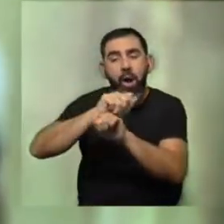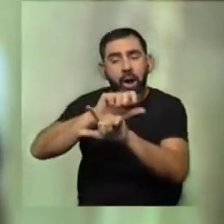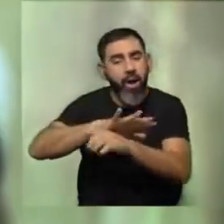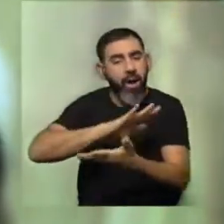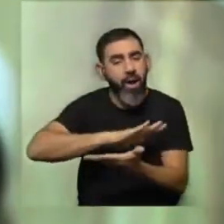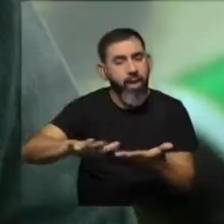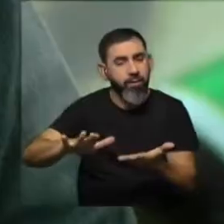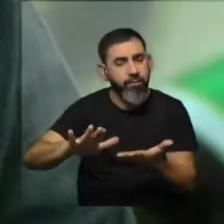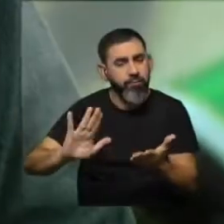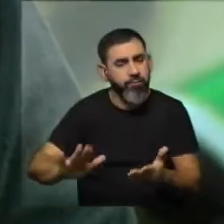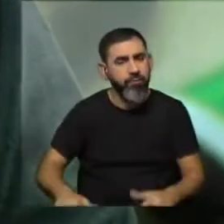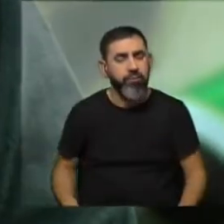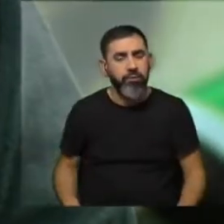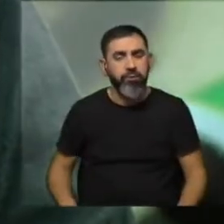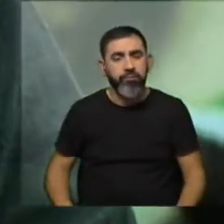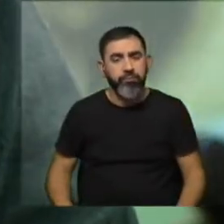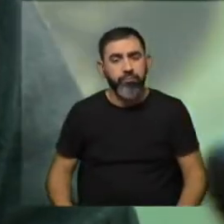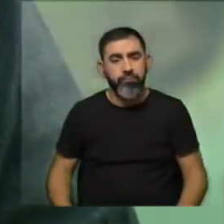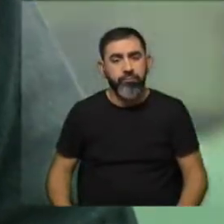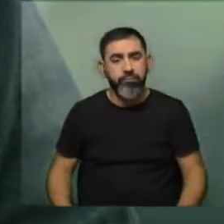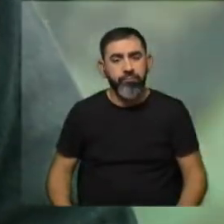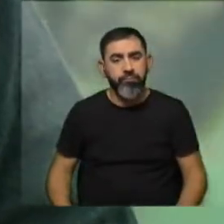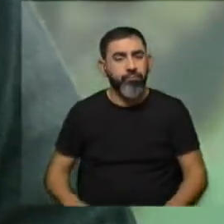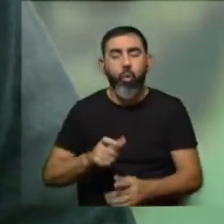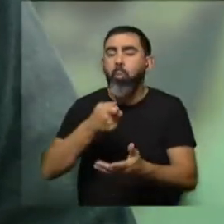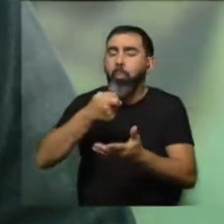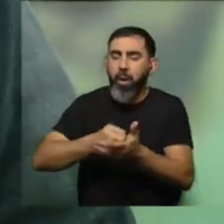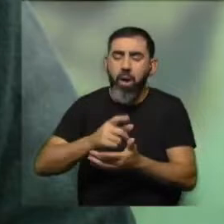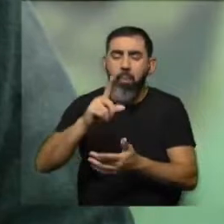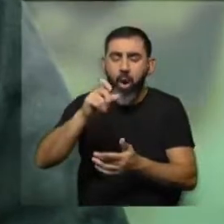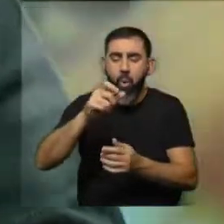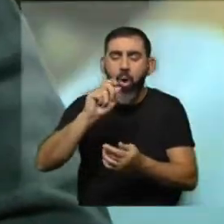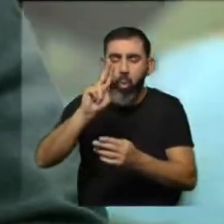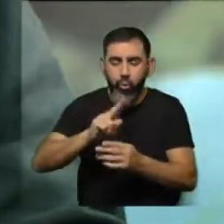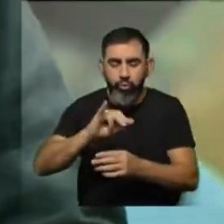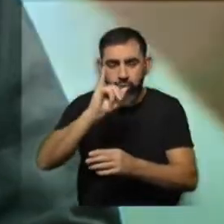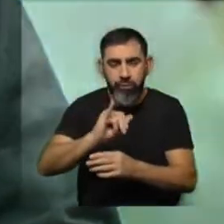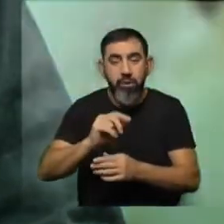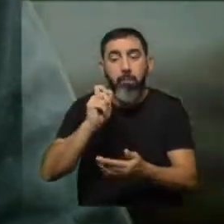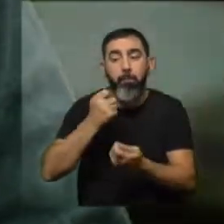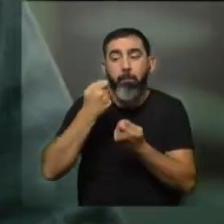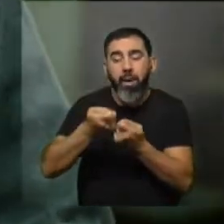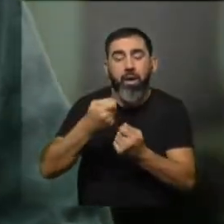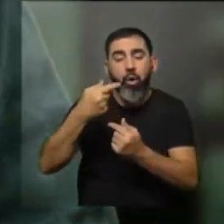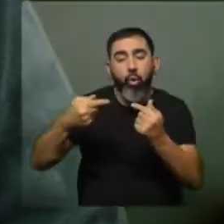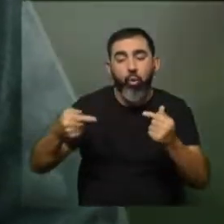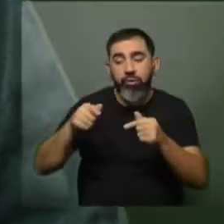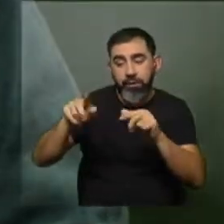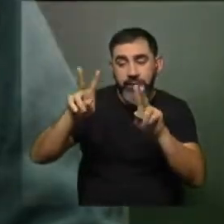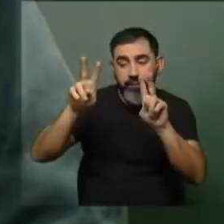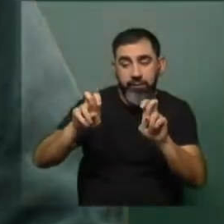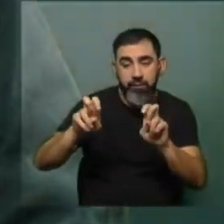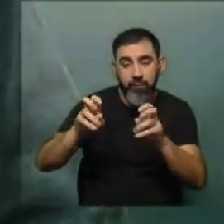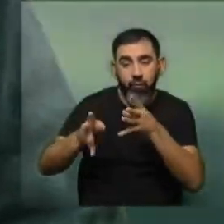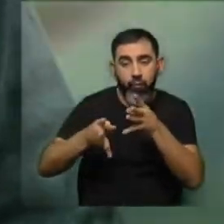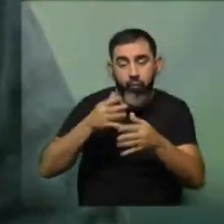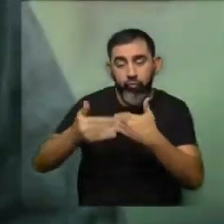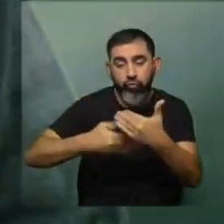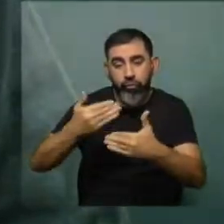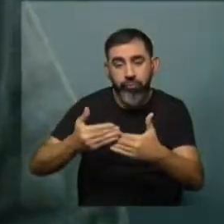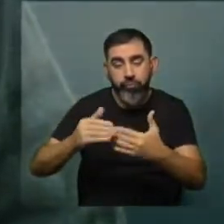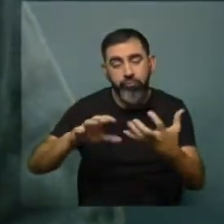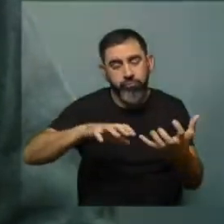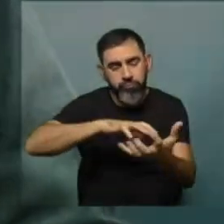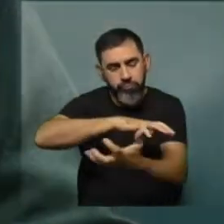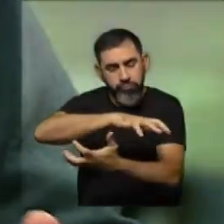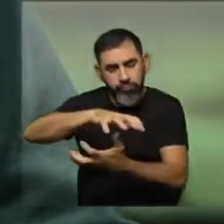ese recurso natural. No se paga un canon por el uso del agua, eso es cierto. Se pagan todos los costos asociados a ese proceso que es muy